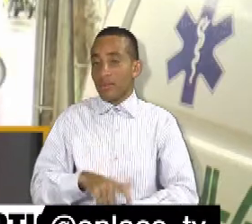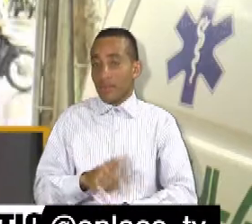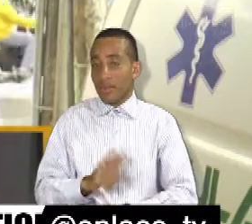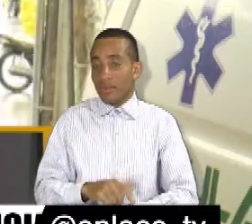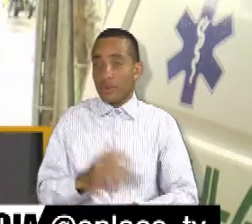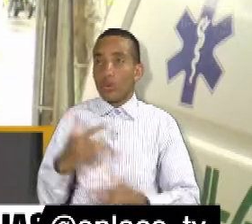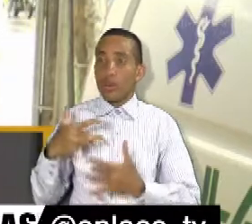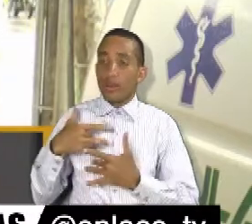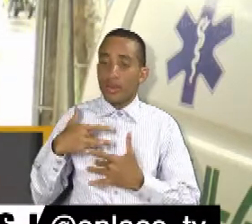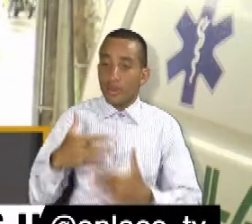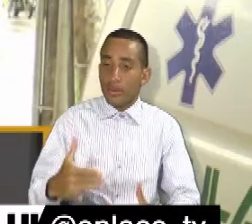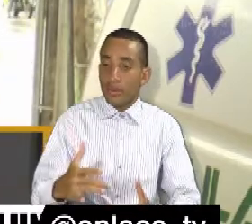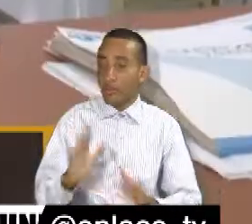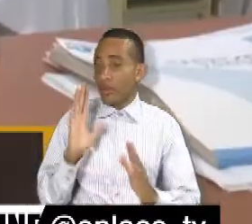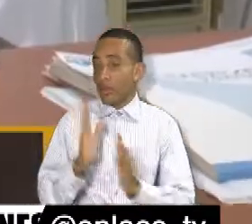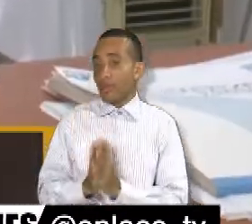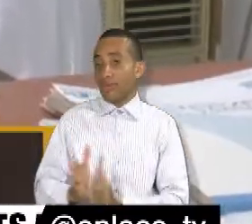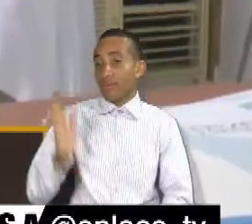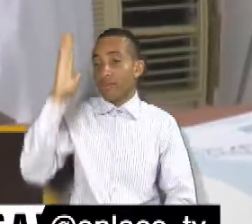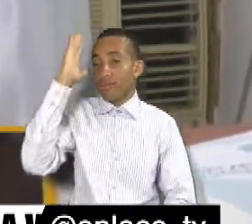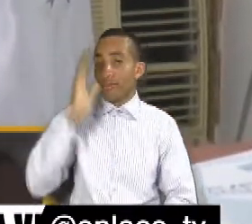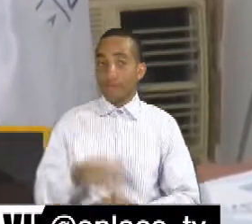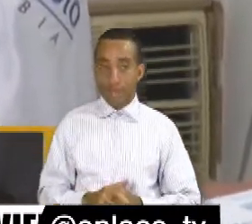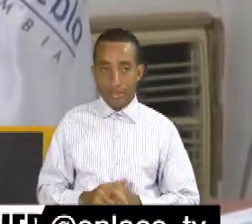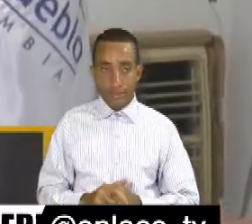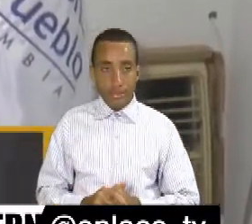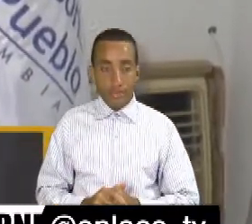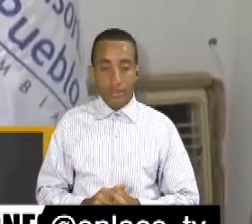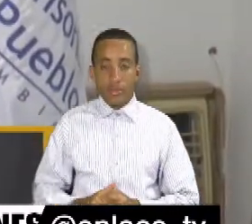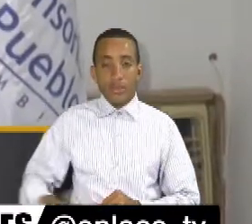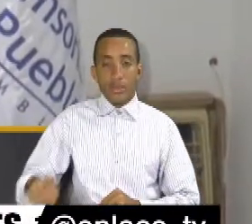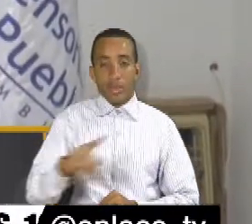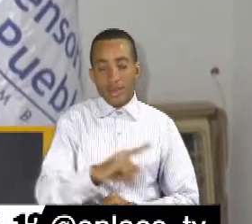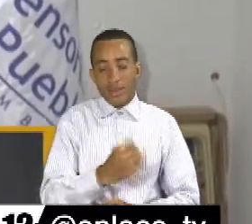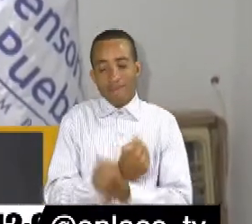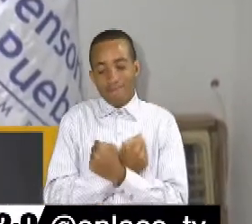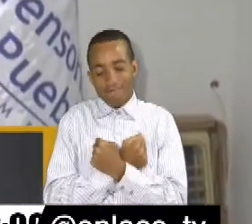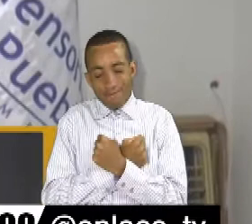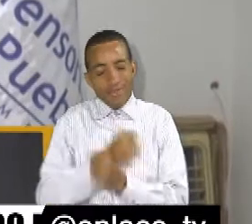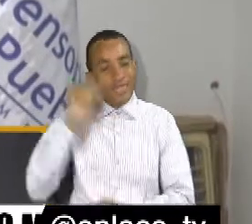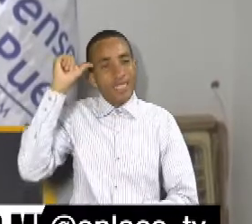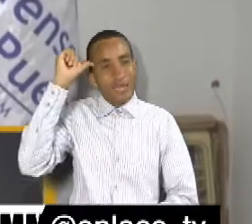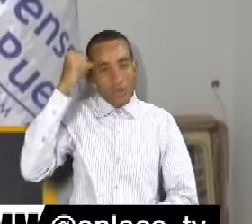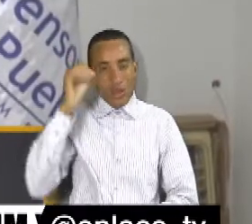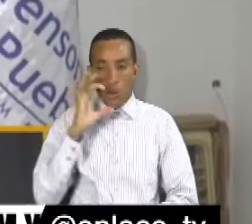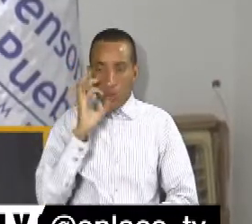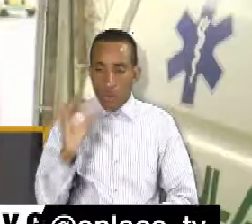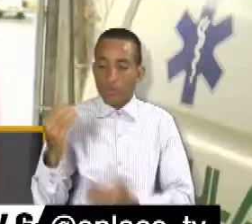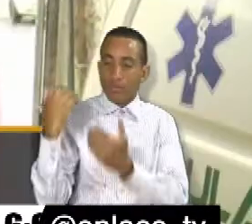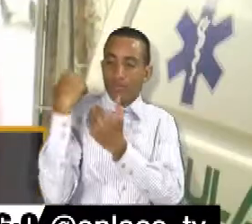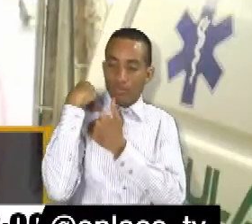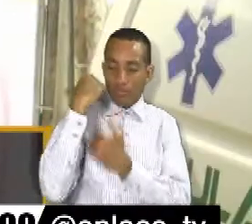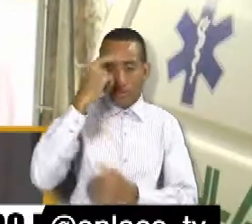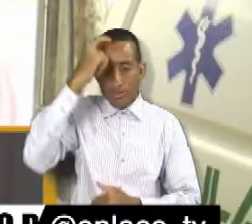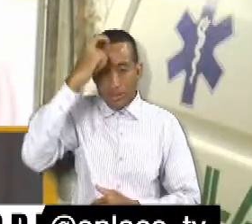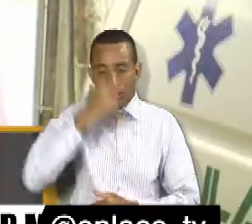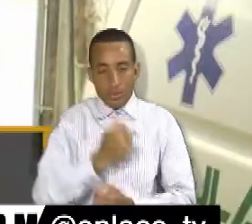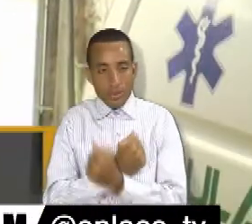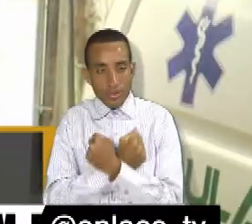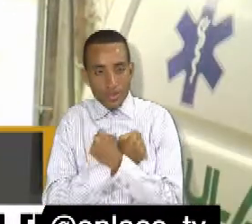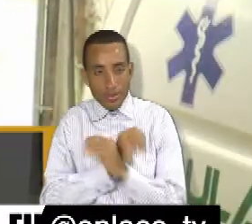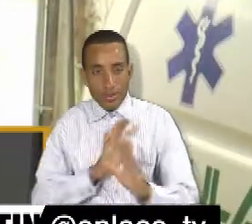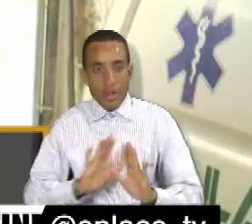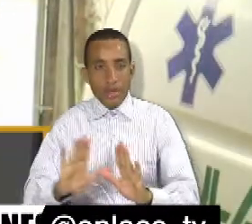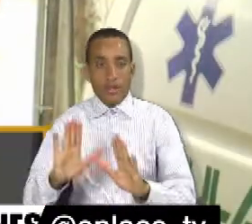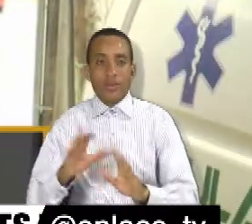regalado, perdón, hasta donde llegue el regalo. Sus seres queridos lo recordarán como un hombre responsable y amoroso. Como el hermano, mi vida, es una